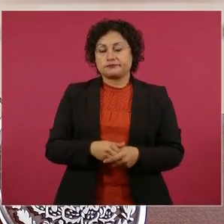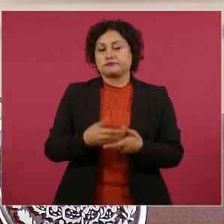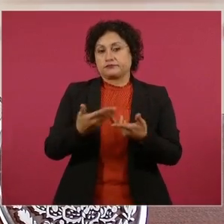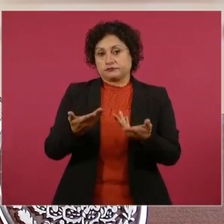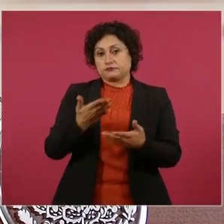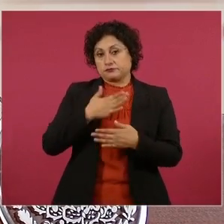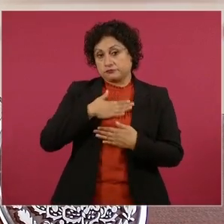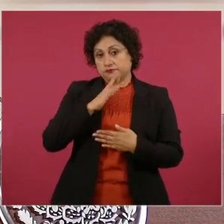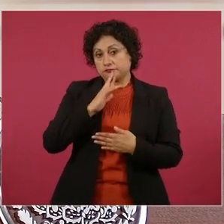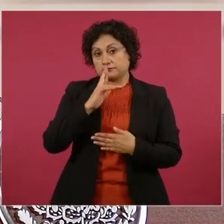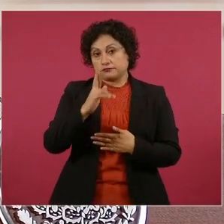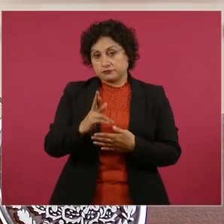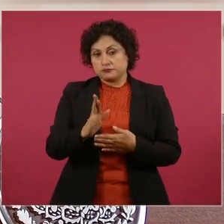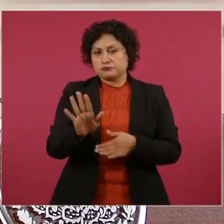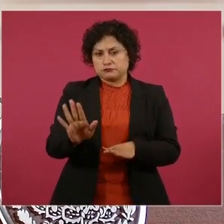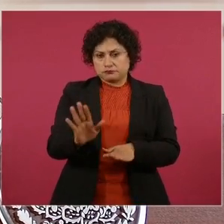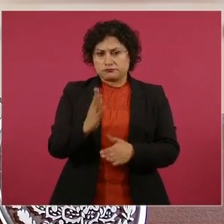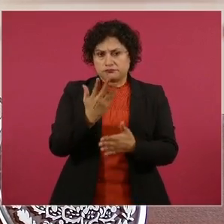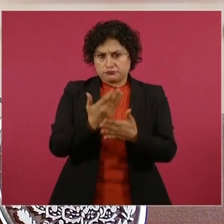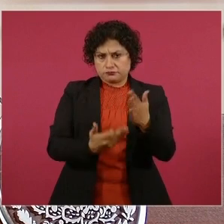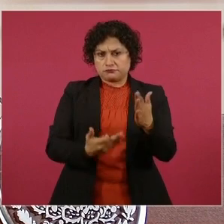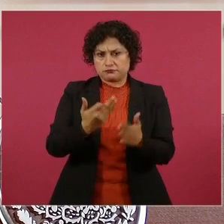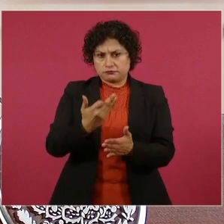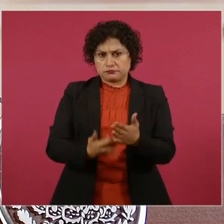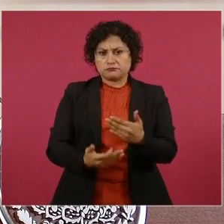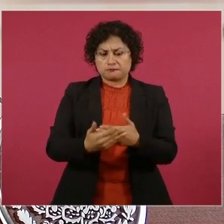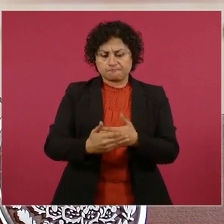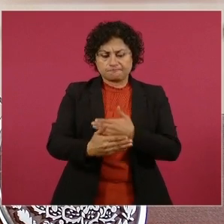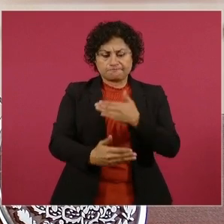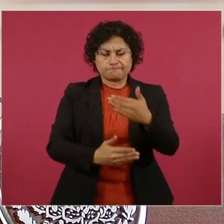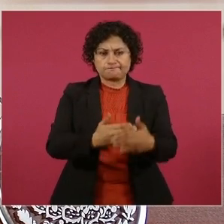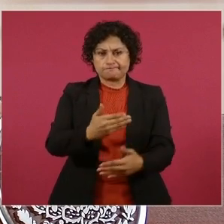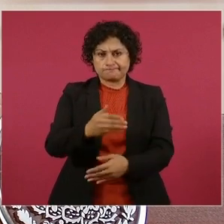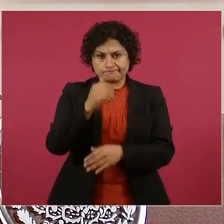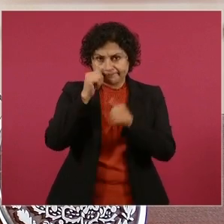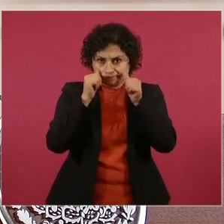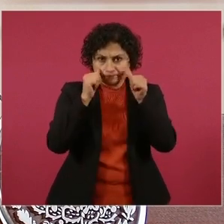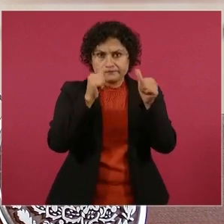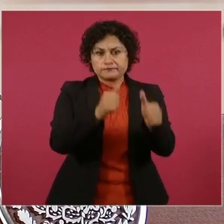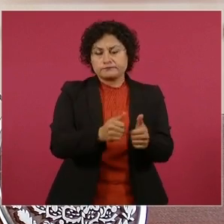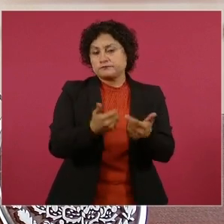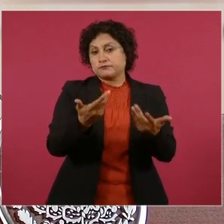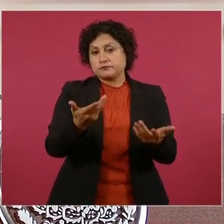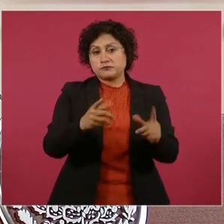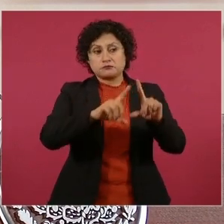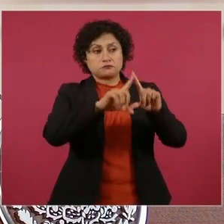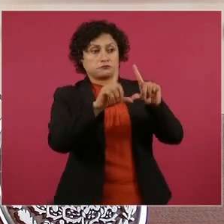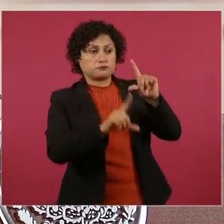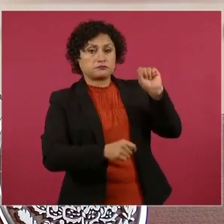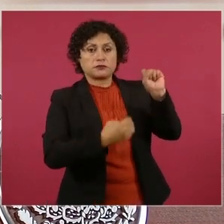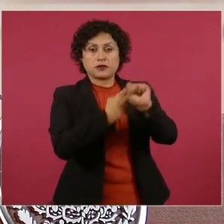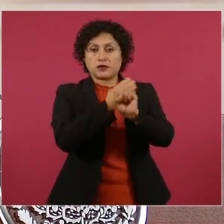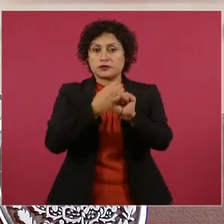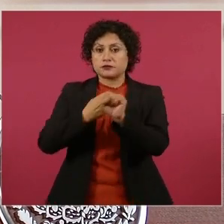pendiente y así ayudan mucho los gobernadores las gobernadoras